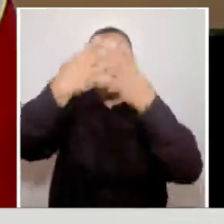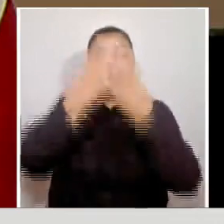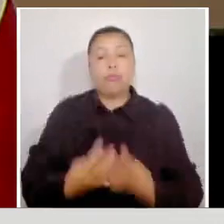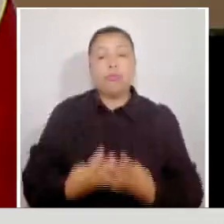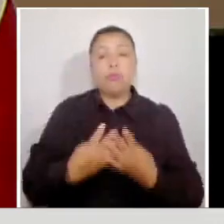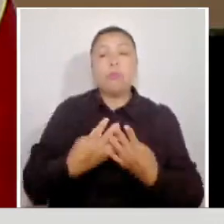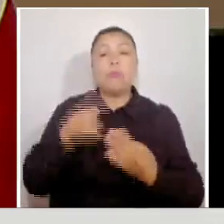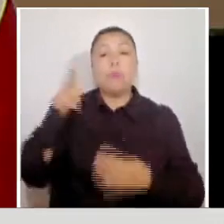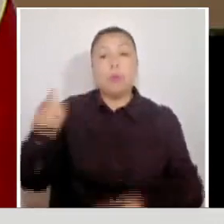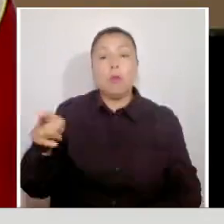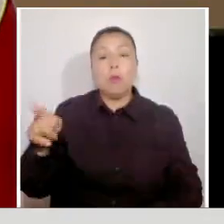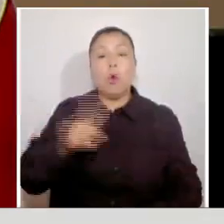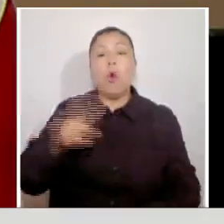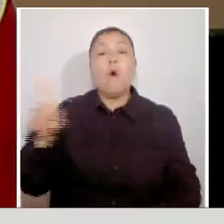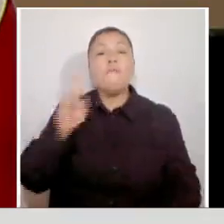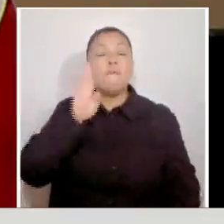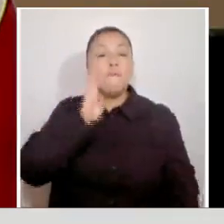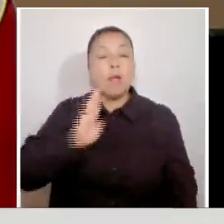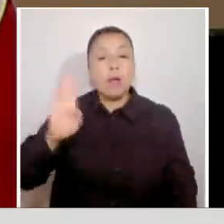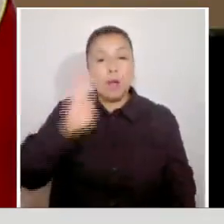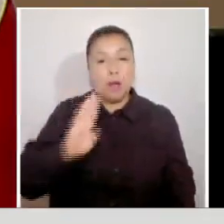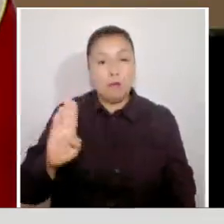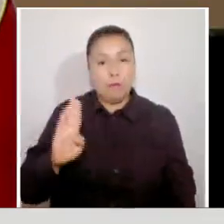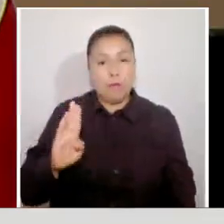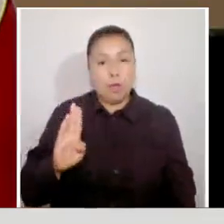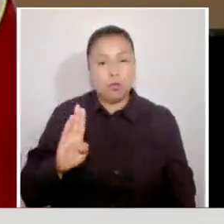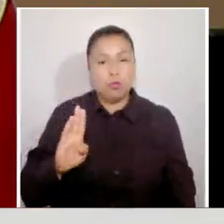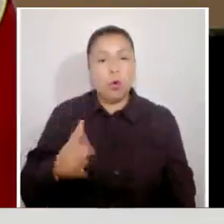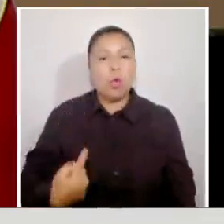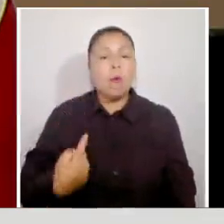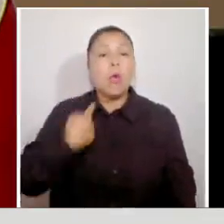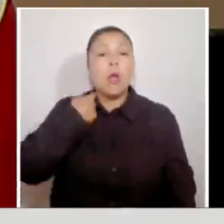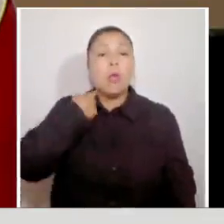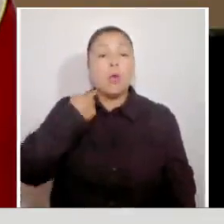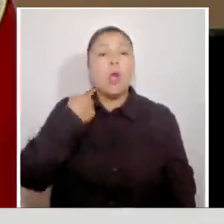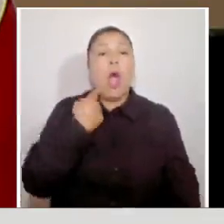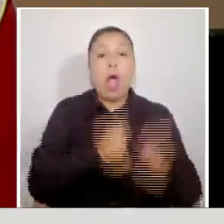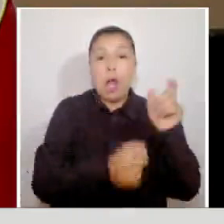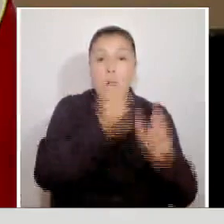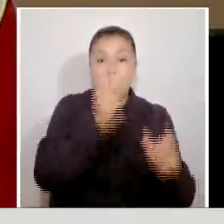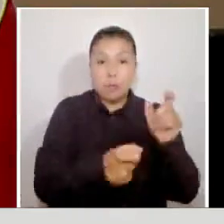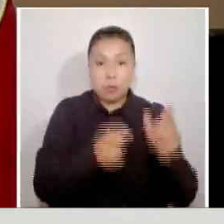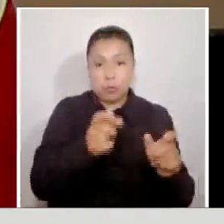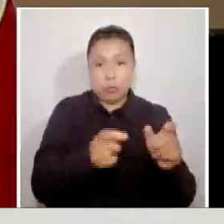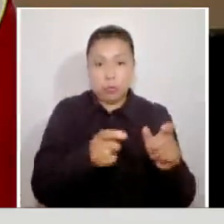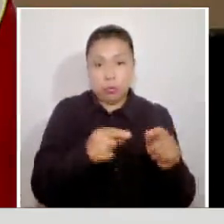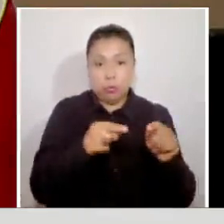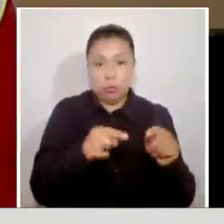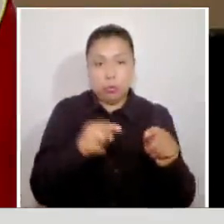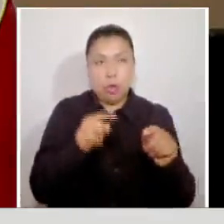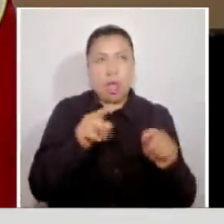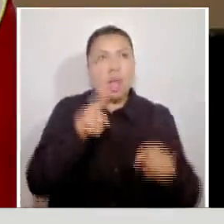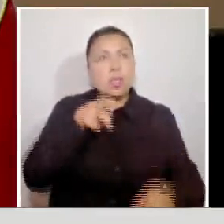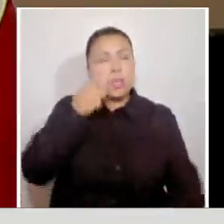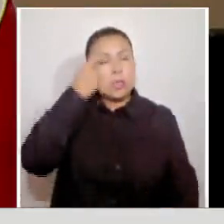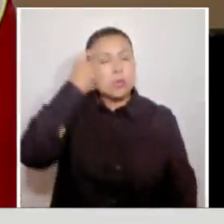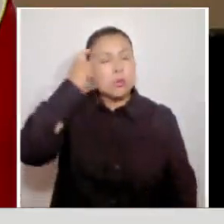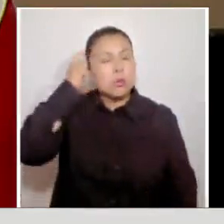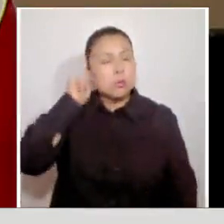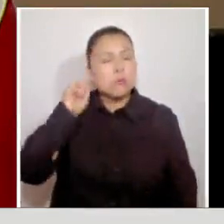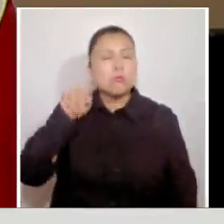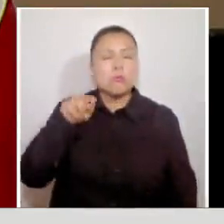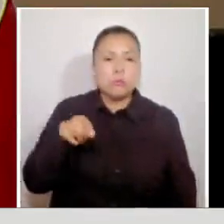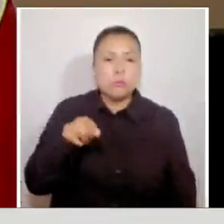aquel que le hace daño a su prójimo sin esa conciencia señora presidenta vamos a